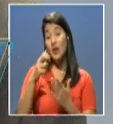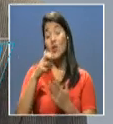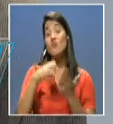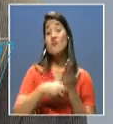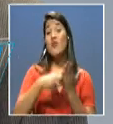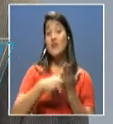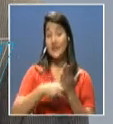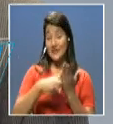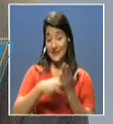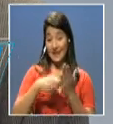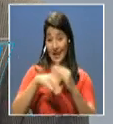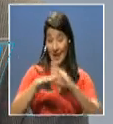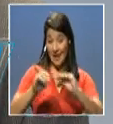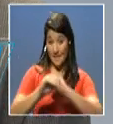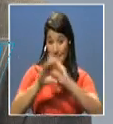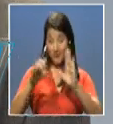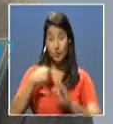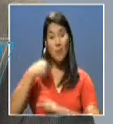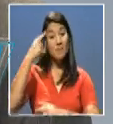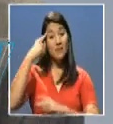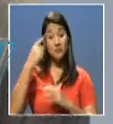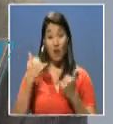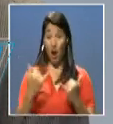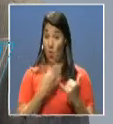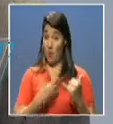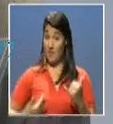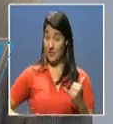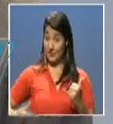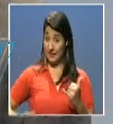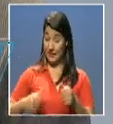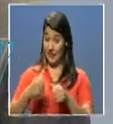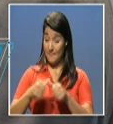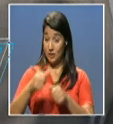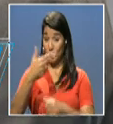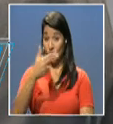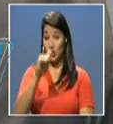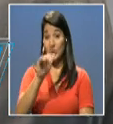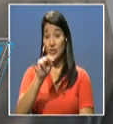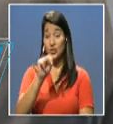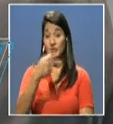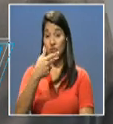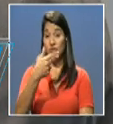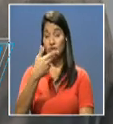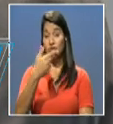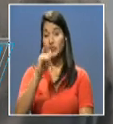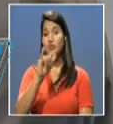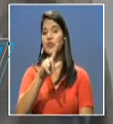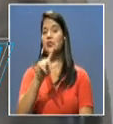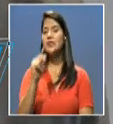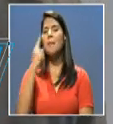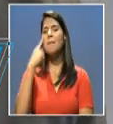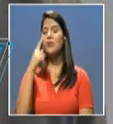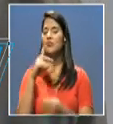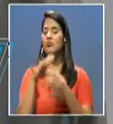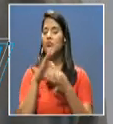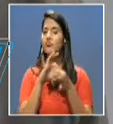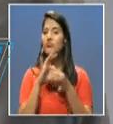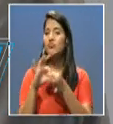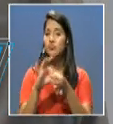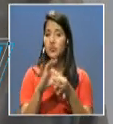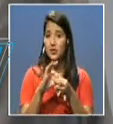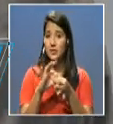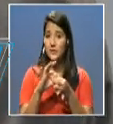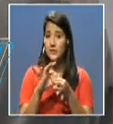actual presidente de la Asamblea Legislativa, el señor Chinchilla, que está mezclado en toda esta dinámica, Del Poder